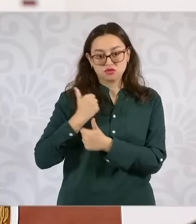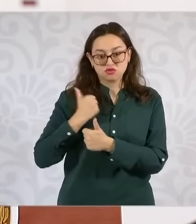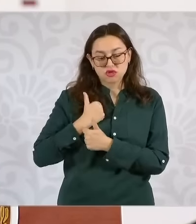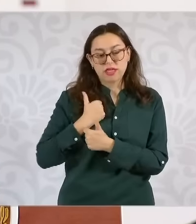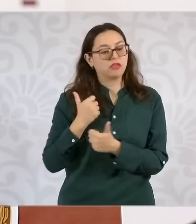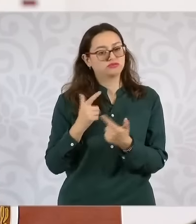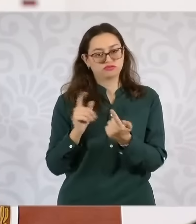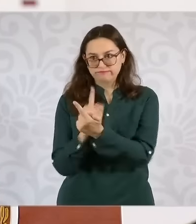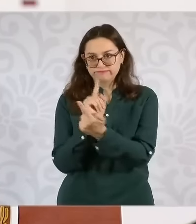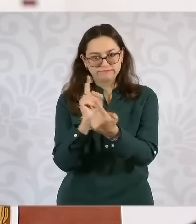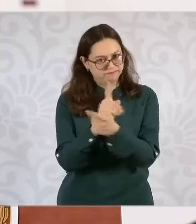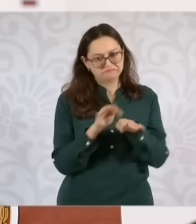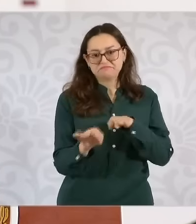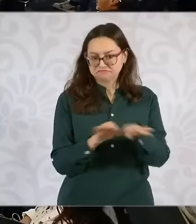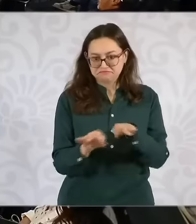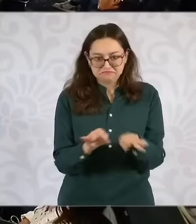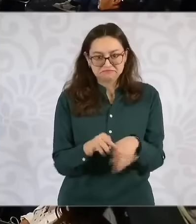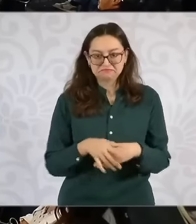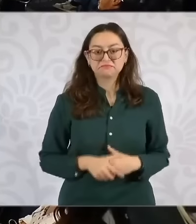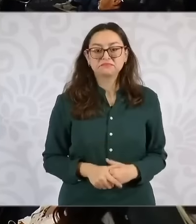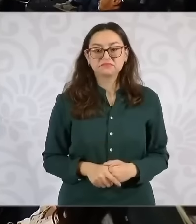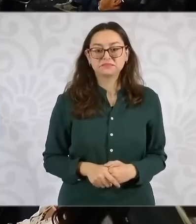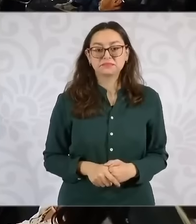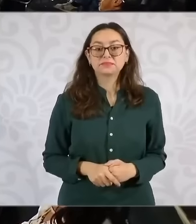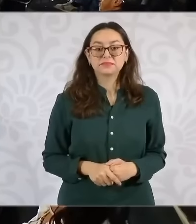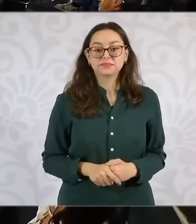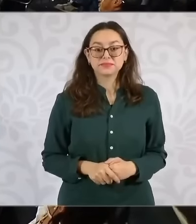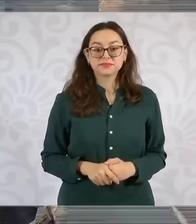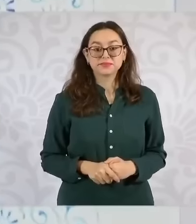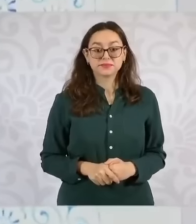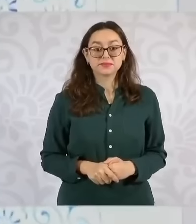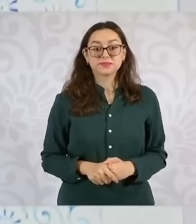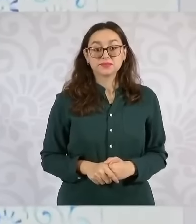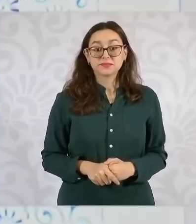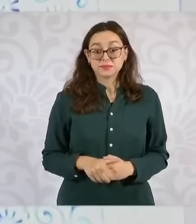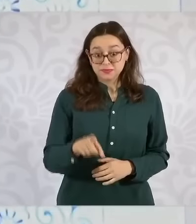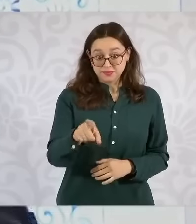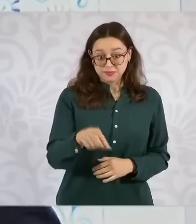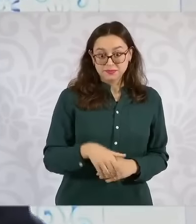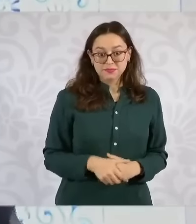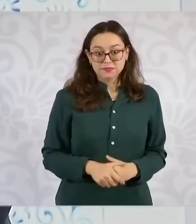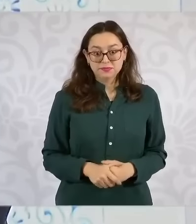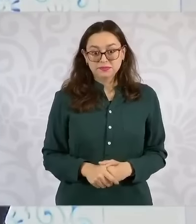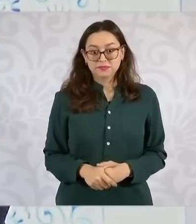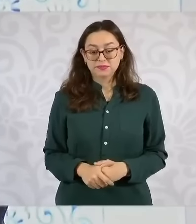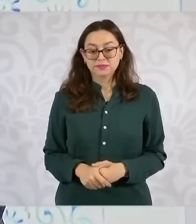Mexicano. A ver, vamos por acá.